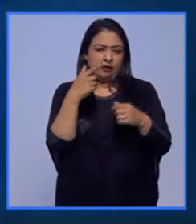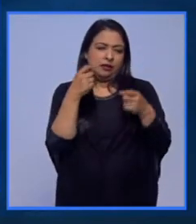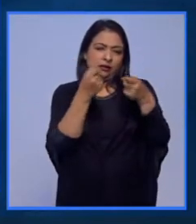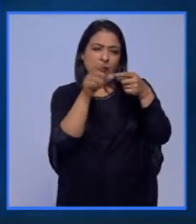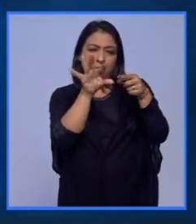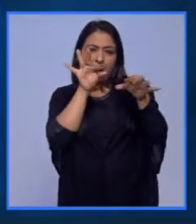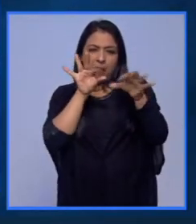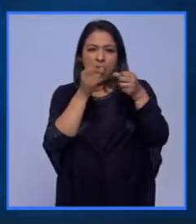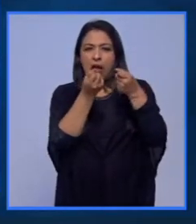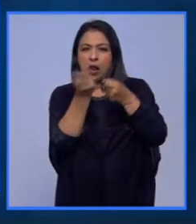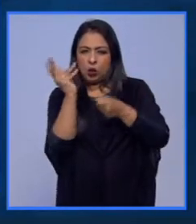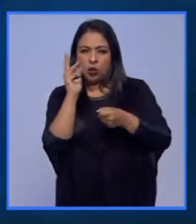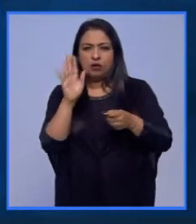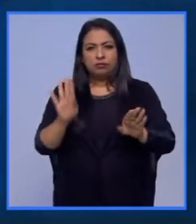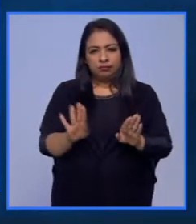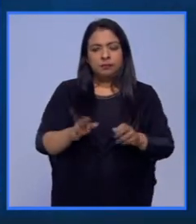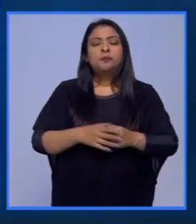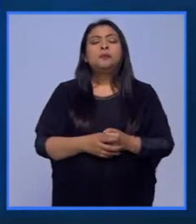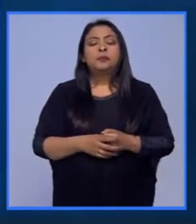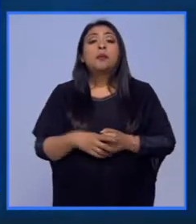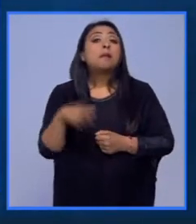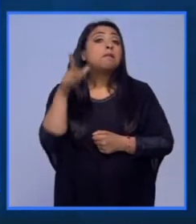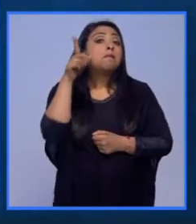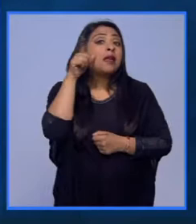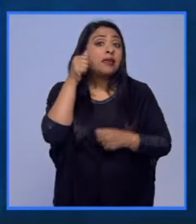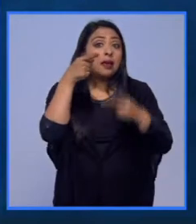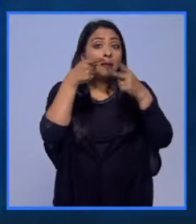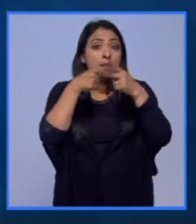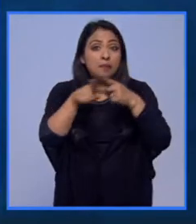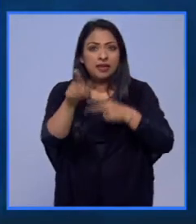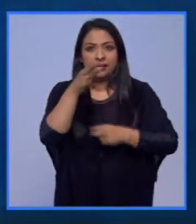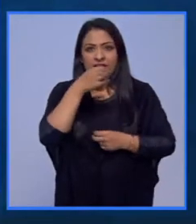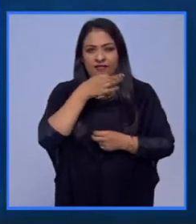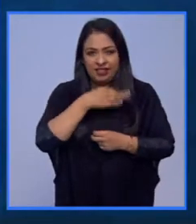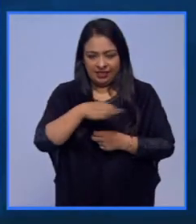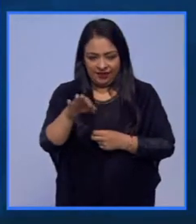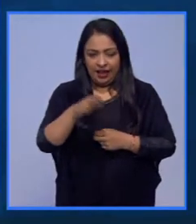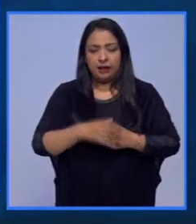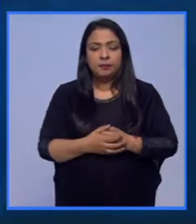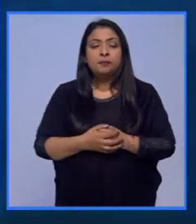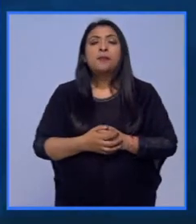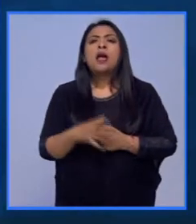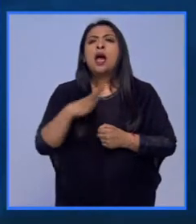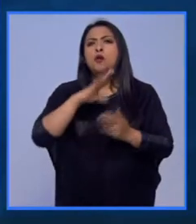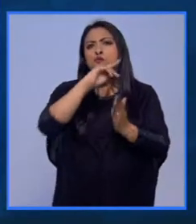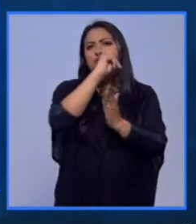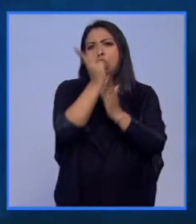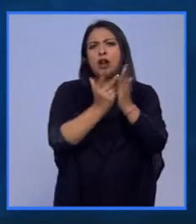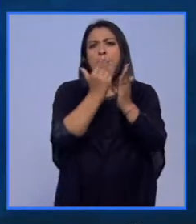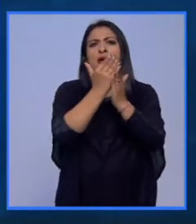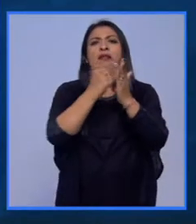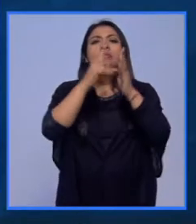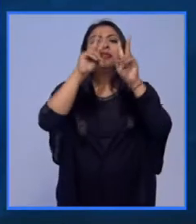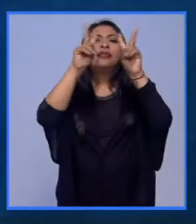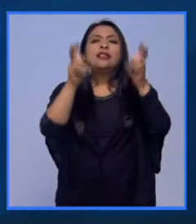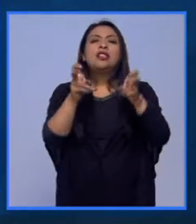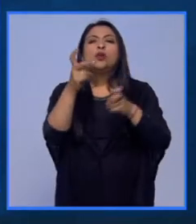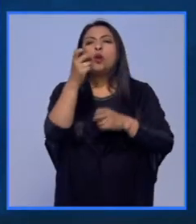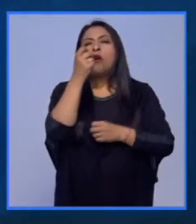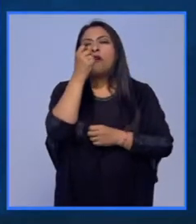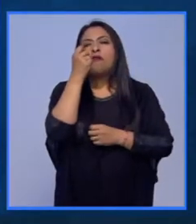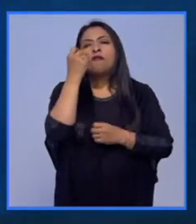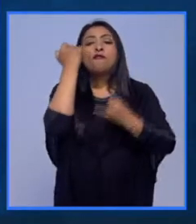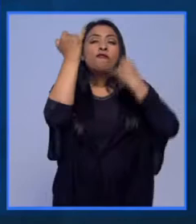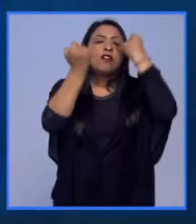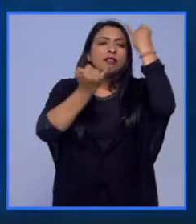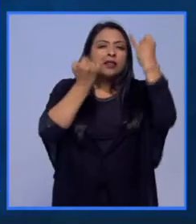algunas de las particularidades. Bueno, justamente mañana da inicio el festival con un programa que se titula Fantasía,